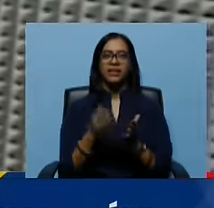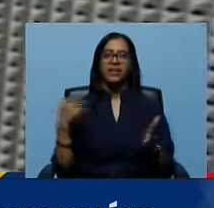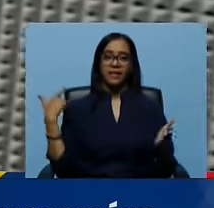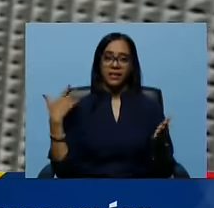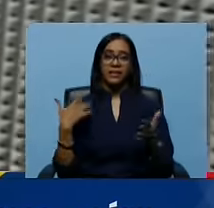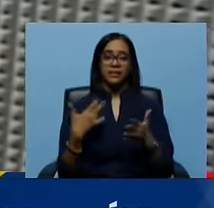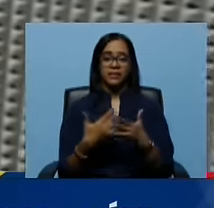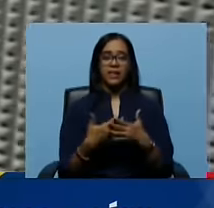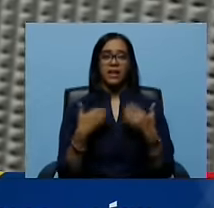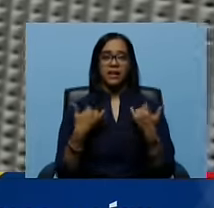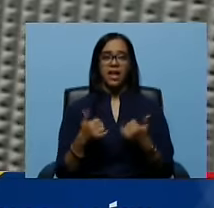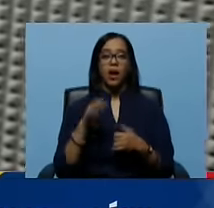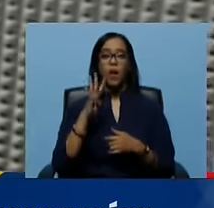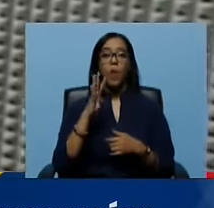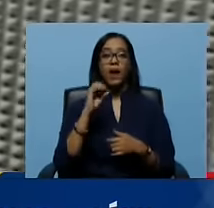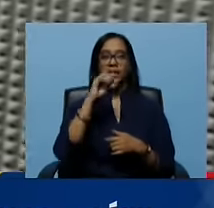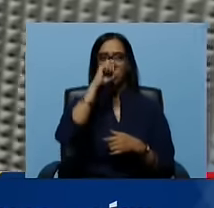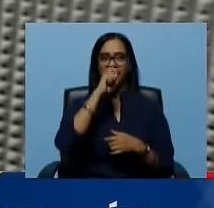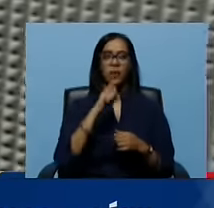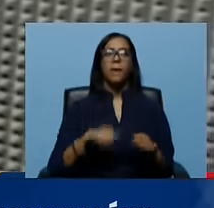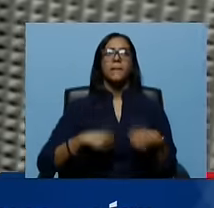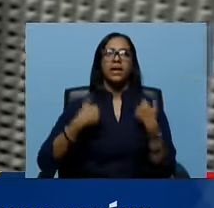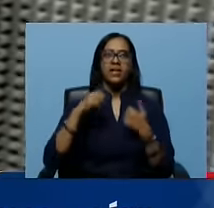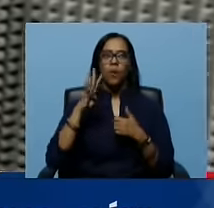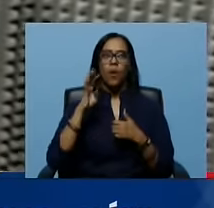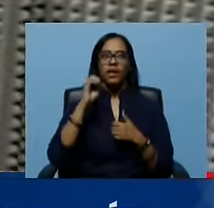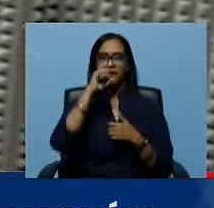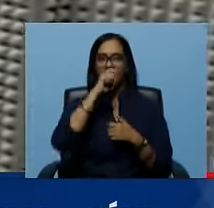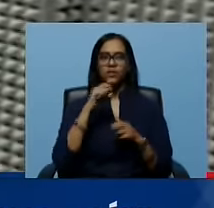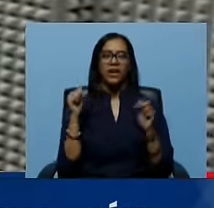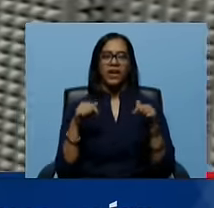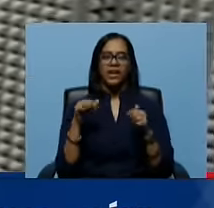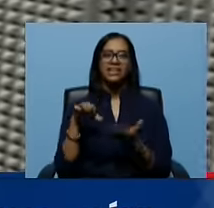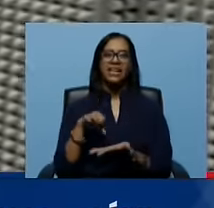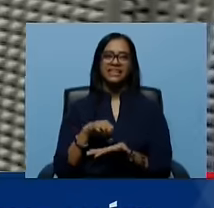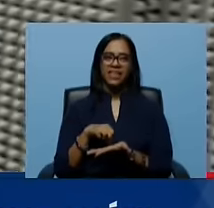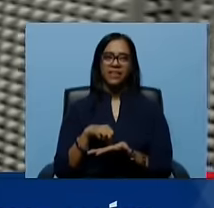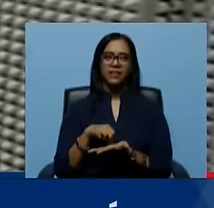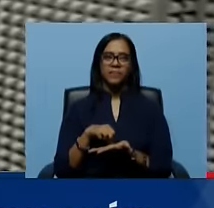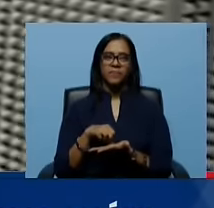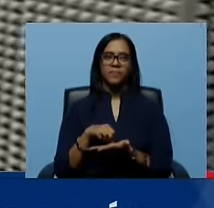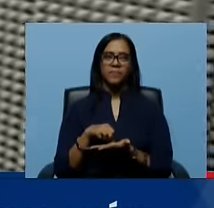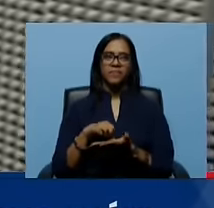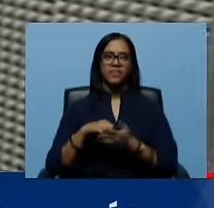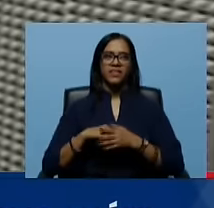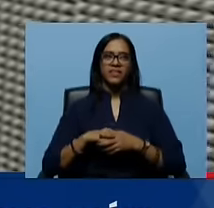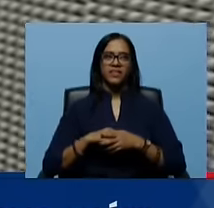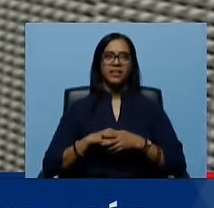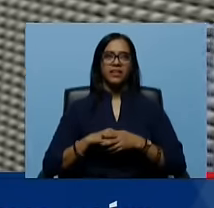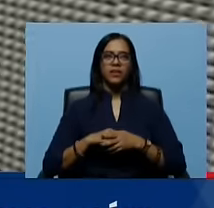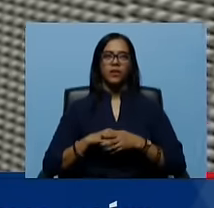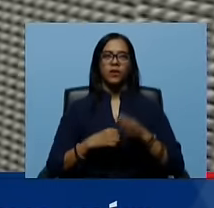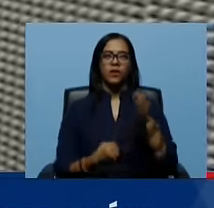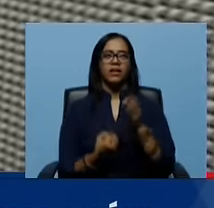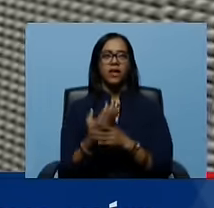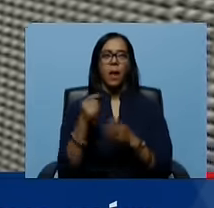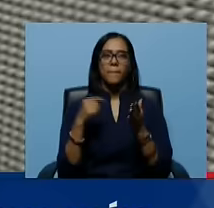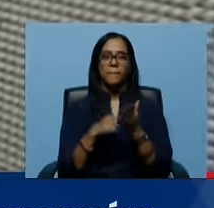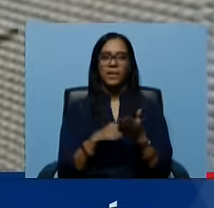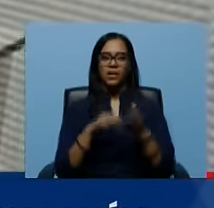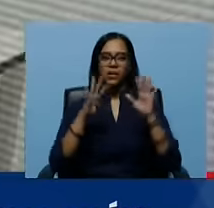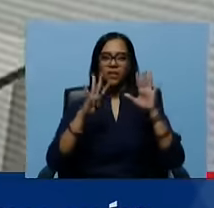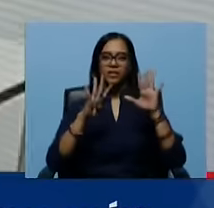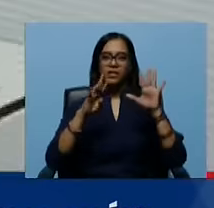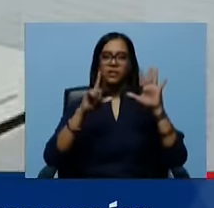ya 40 años, más de 40 años en esta sede. La escuela fue fundada en 1972,